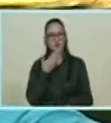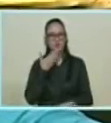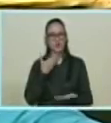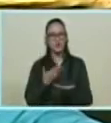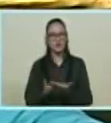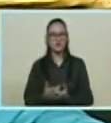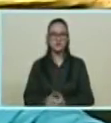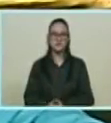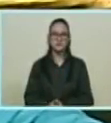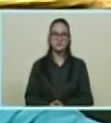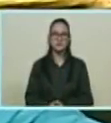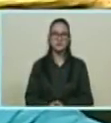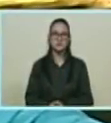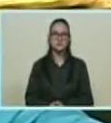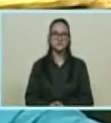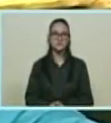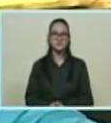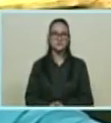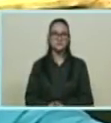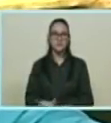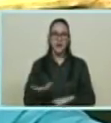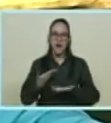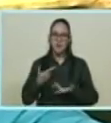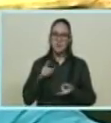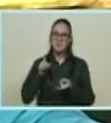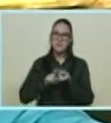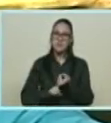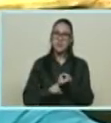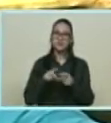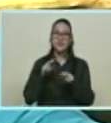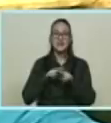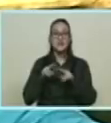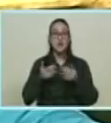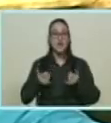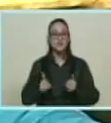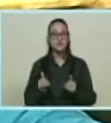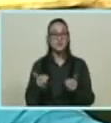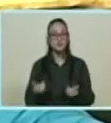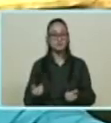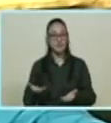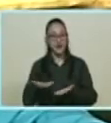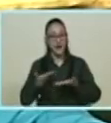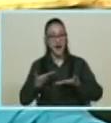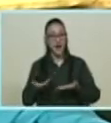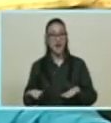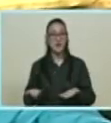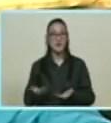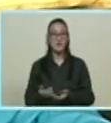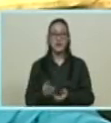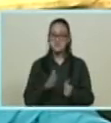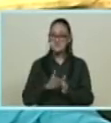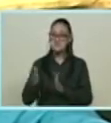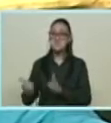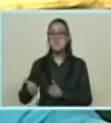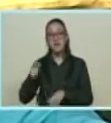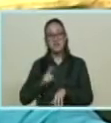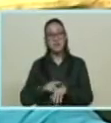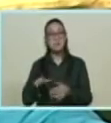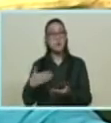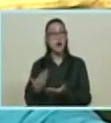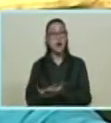Un regalo para Silvia, está llegando el niño Jesús todavía. Hay prórroga para que llegue el niño Jesús